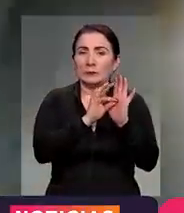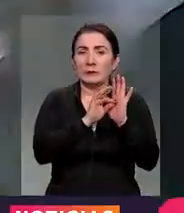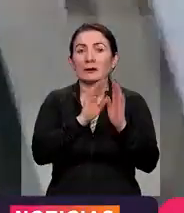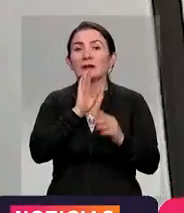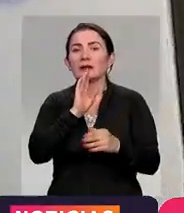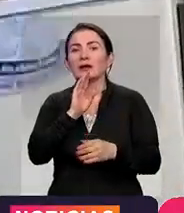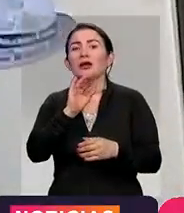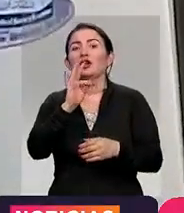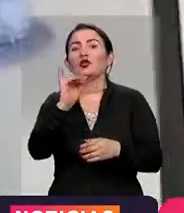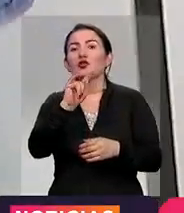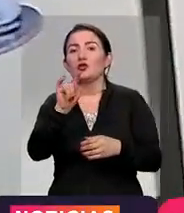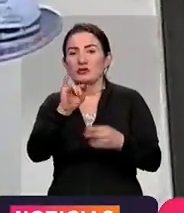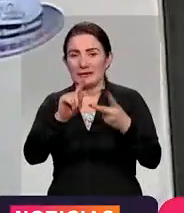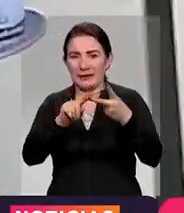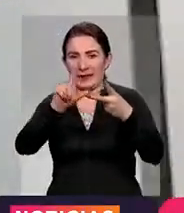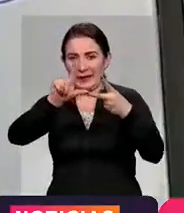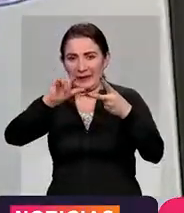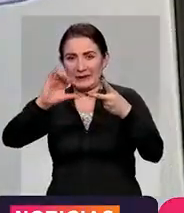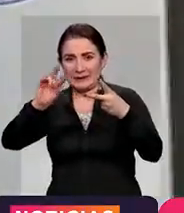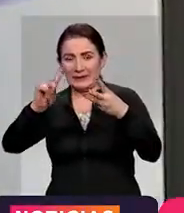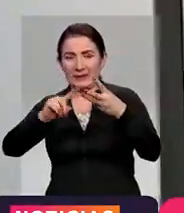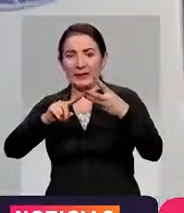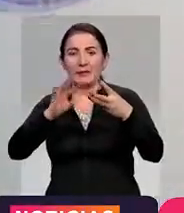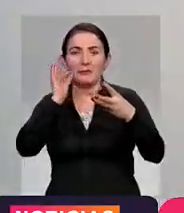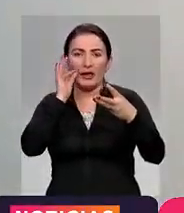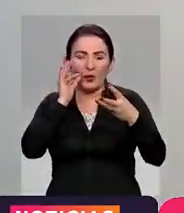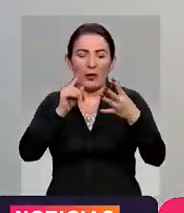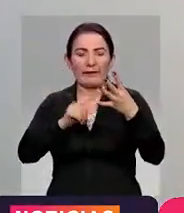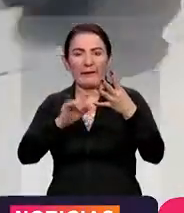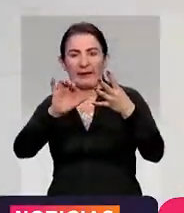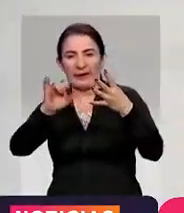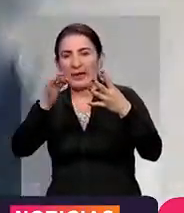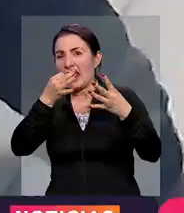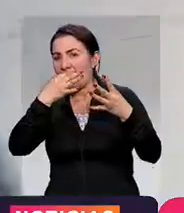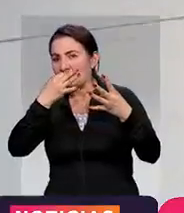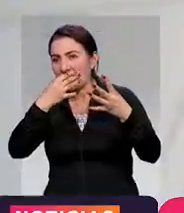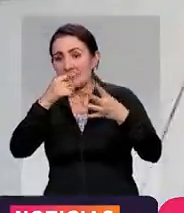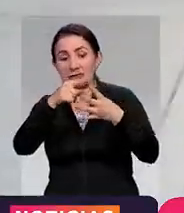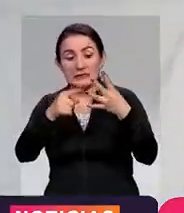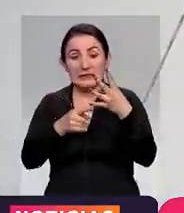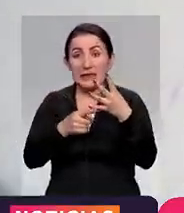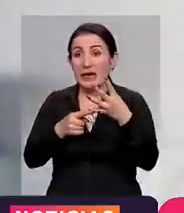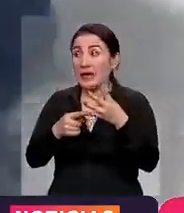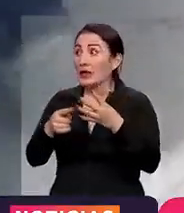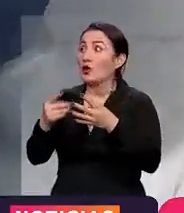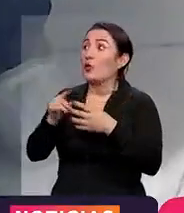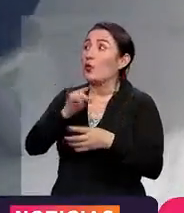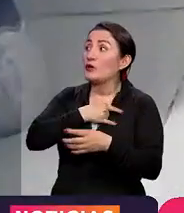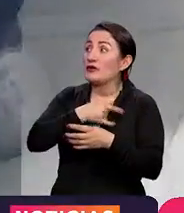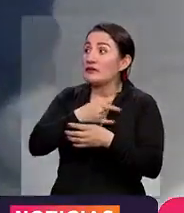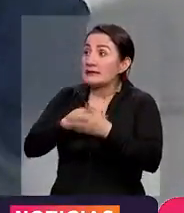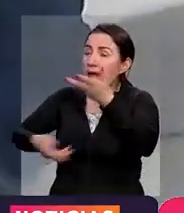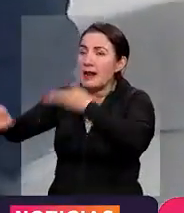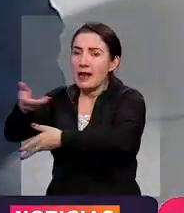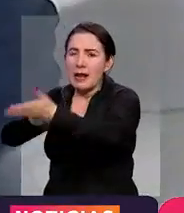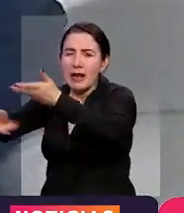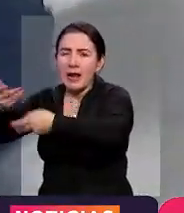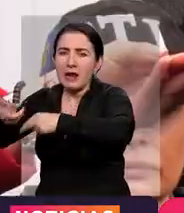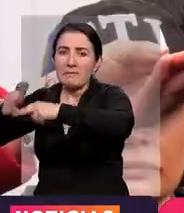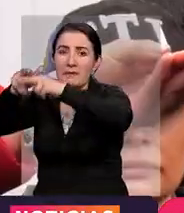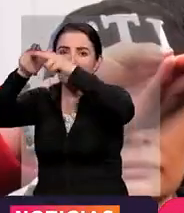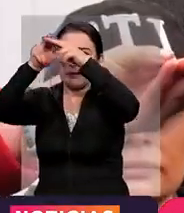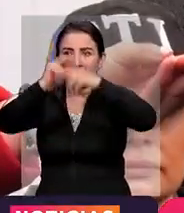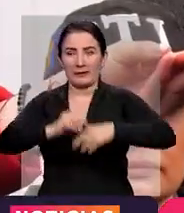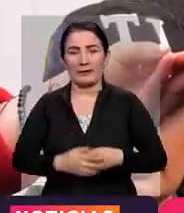LSD, éxtasis y también comercializaban marihuana. Tenían la intención de compartir su fórmula con universitarios para incrementar sus